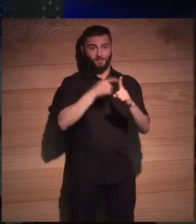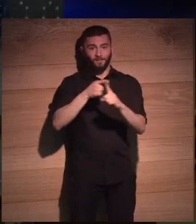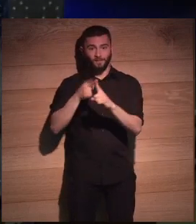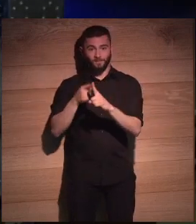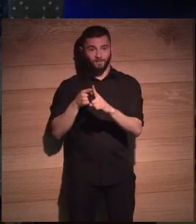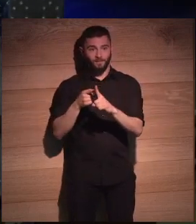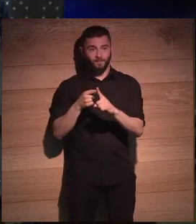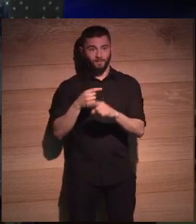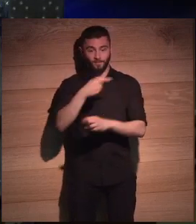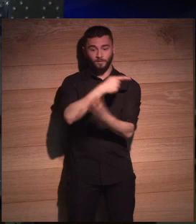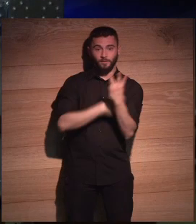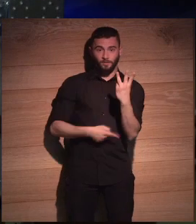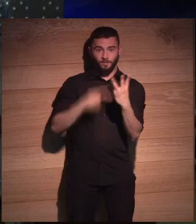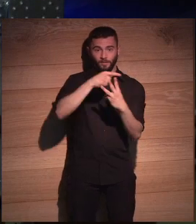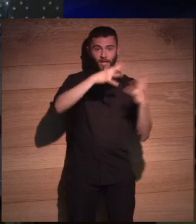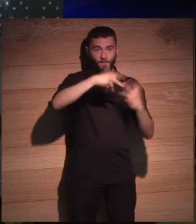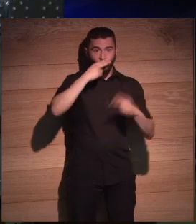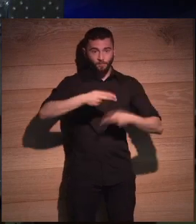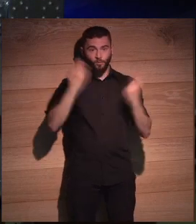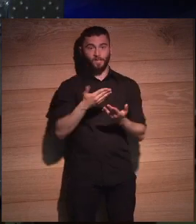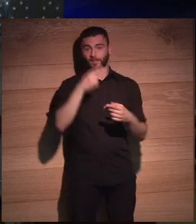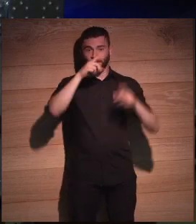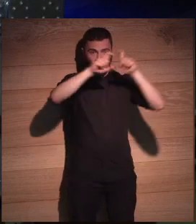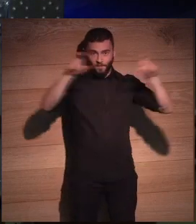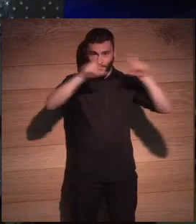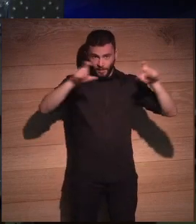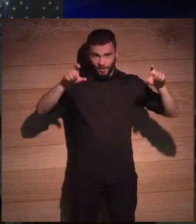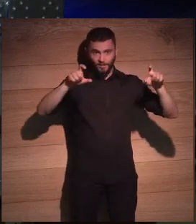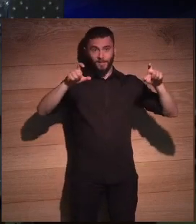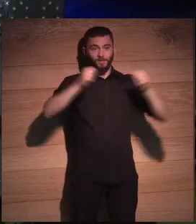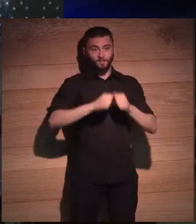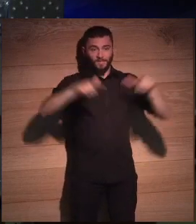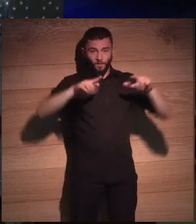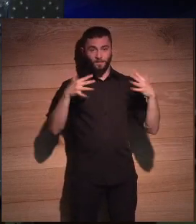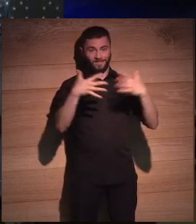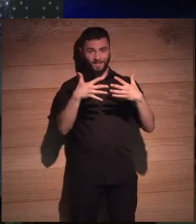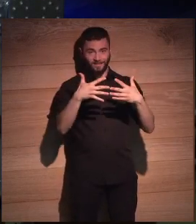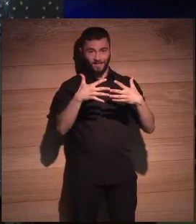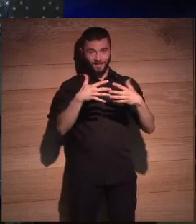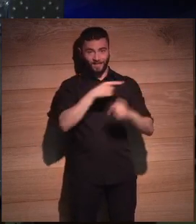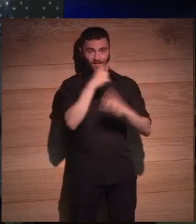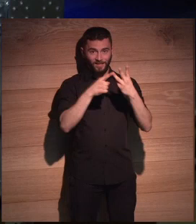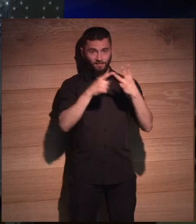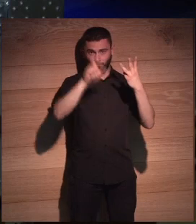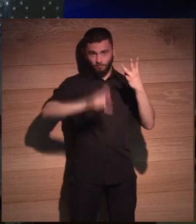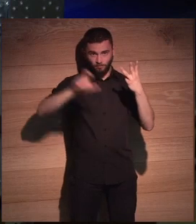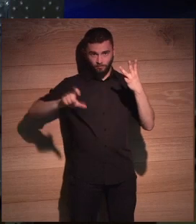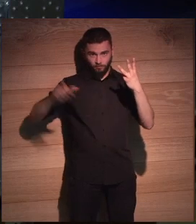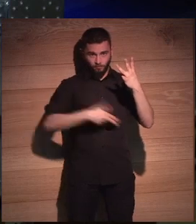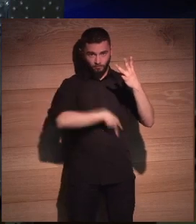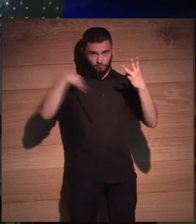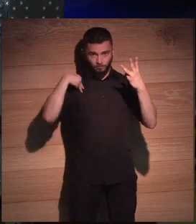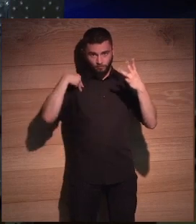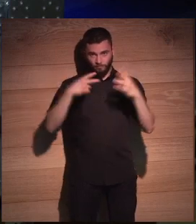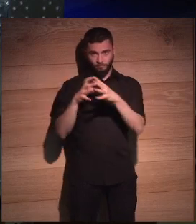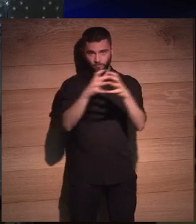que veis aquí, las administraciones públicas, las empresas, principalmente las grandes plataformas de Internet y los ciudadanos en general, pudieran